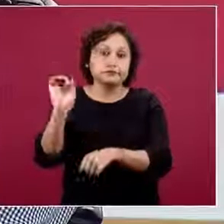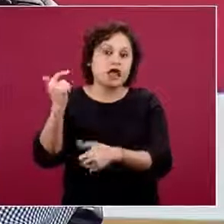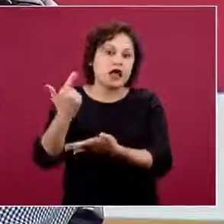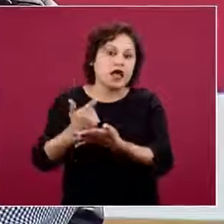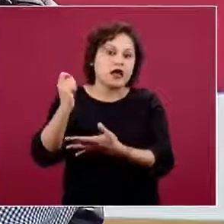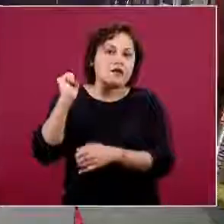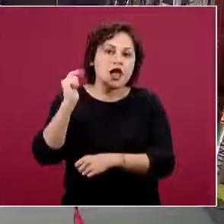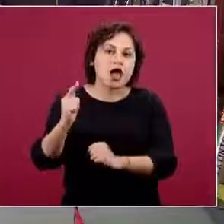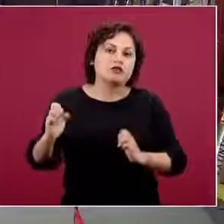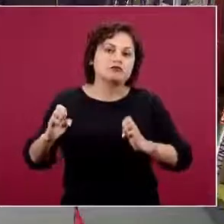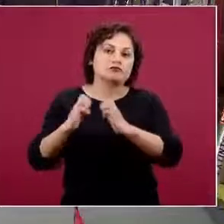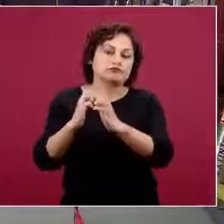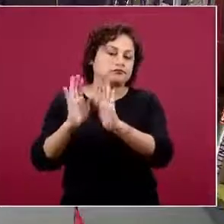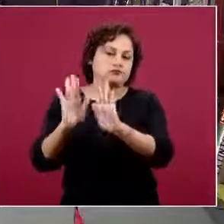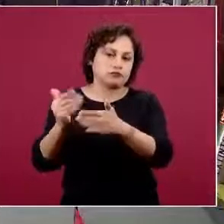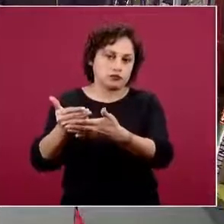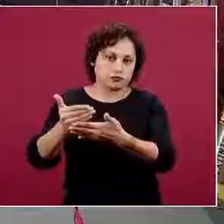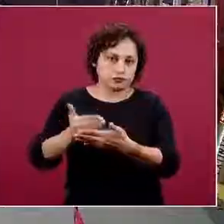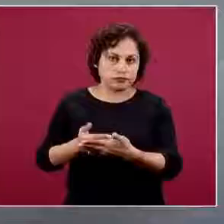atender.